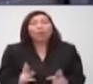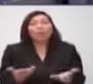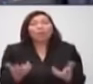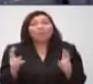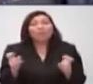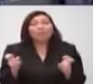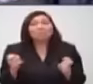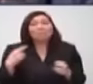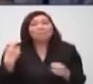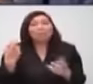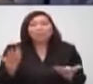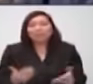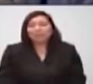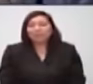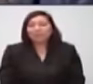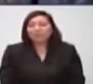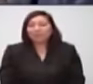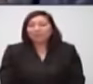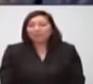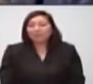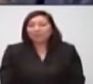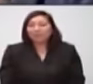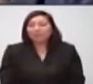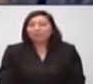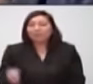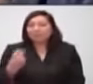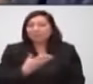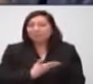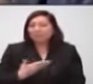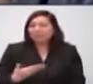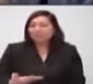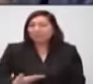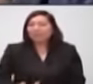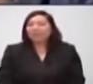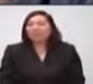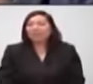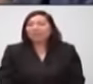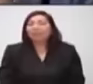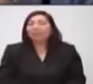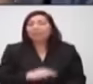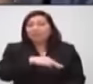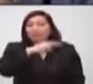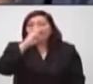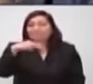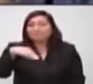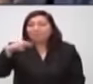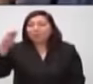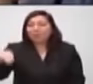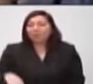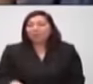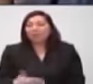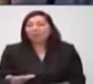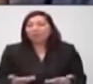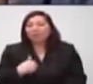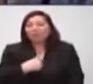tema de color político, ya que el vicepresidente es de Moquegua prácticamente y de repente